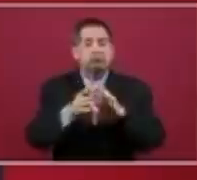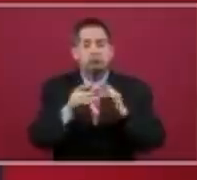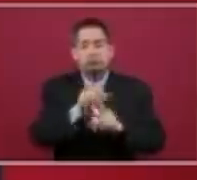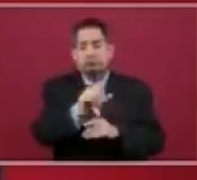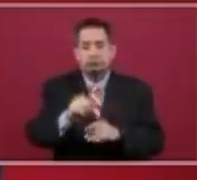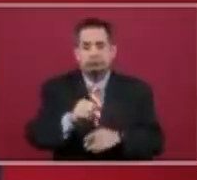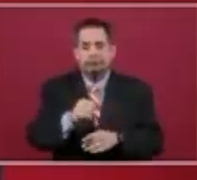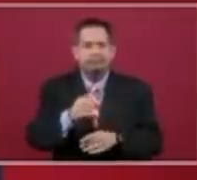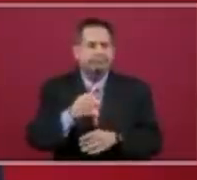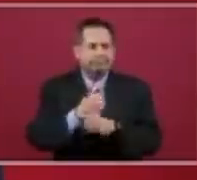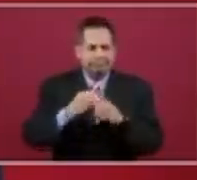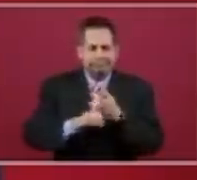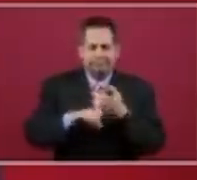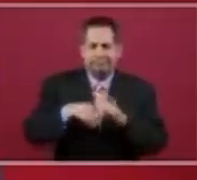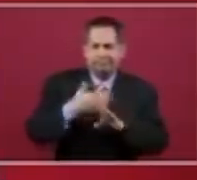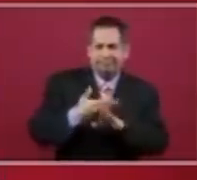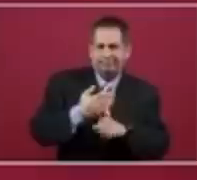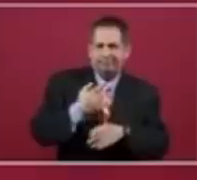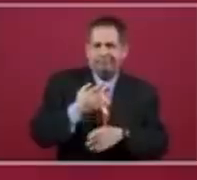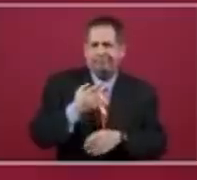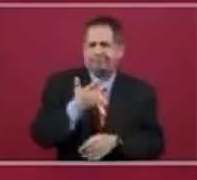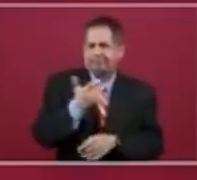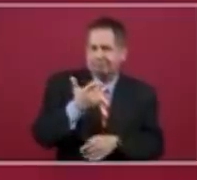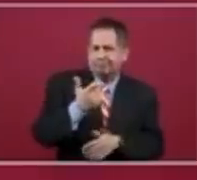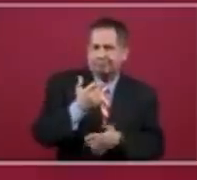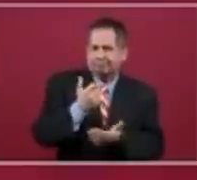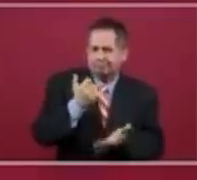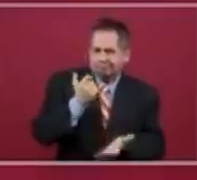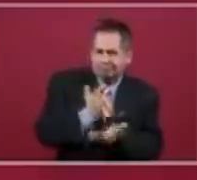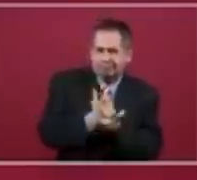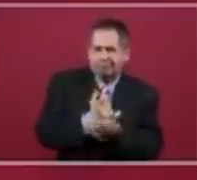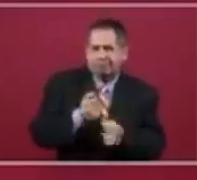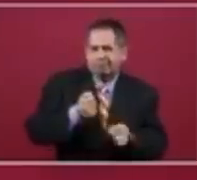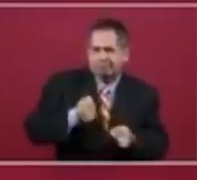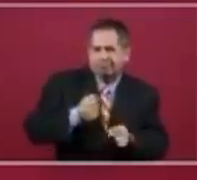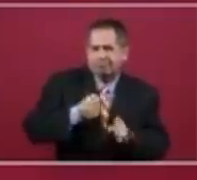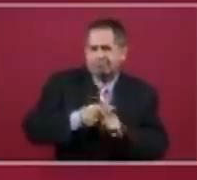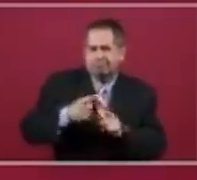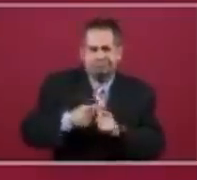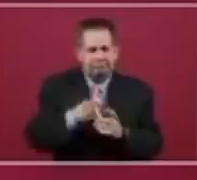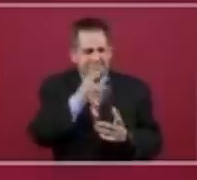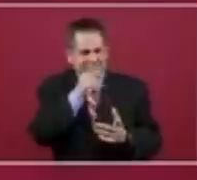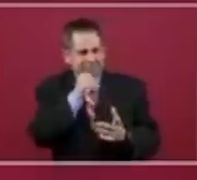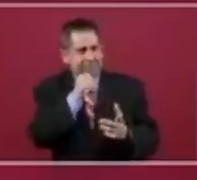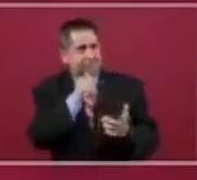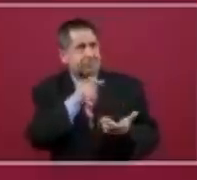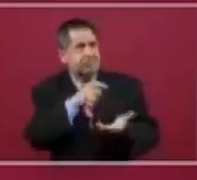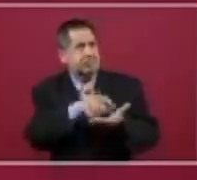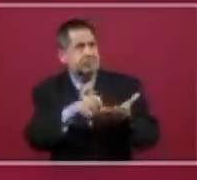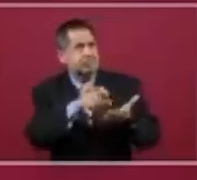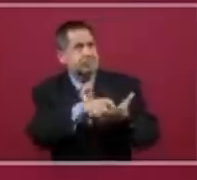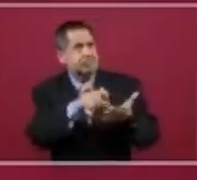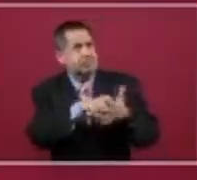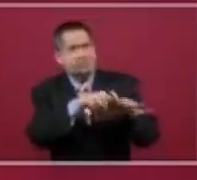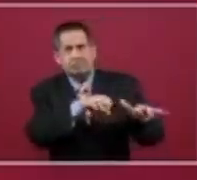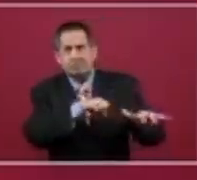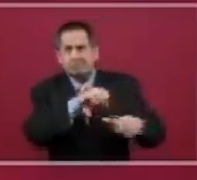armas, porque no es posible que sigan creciendo las ventas en las